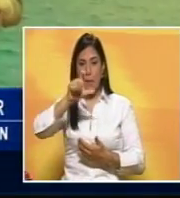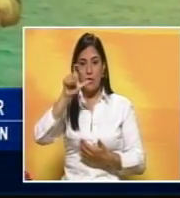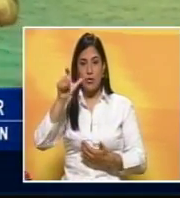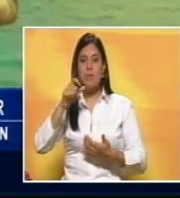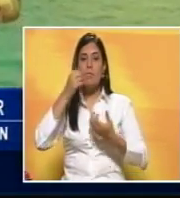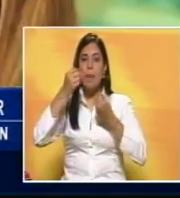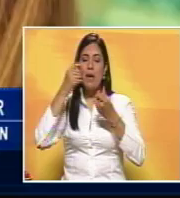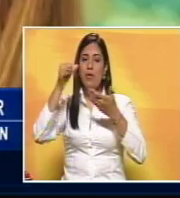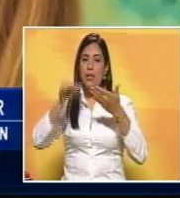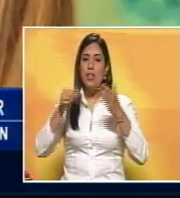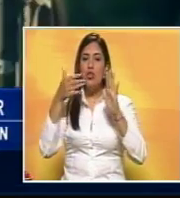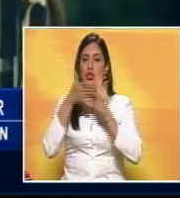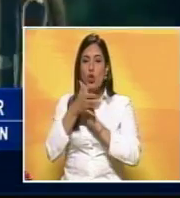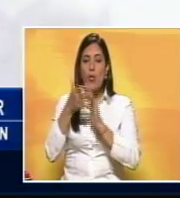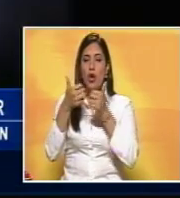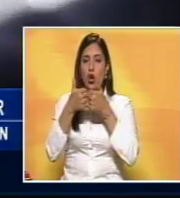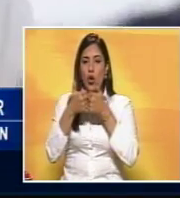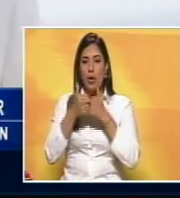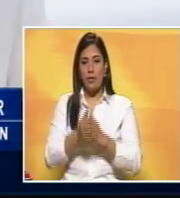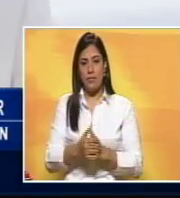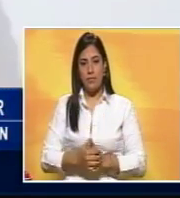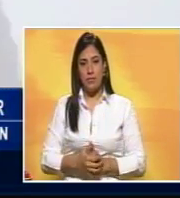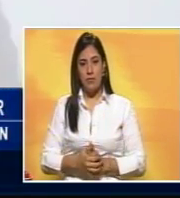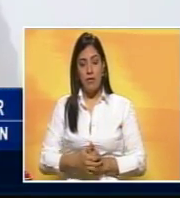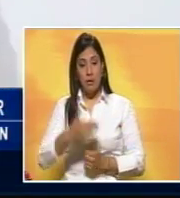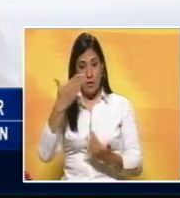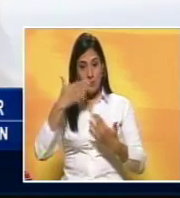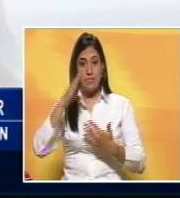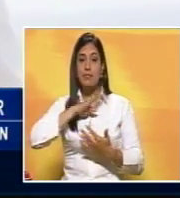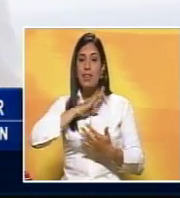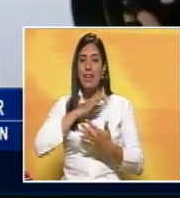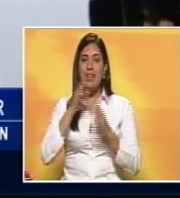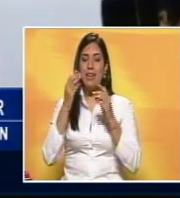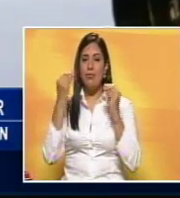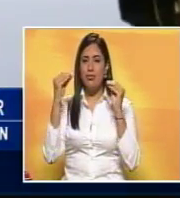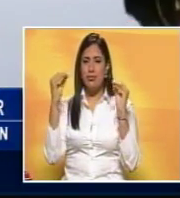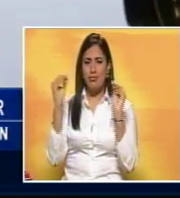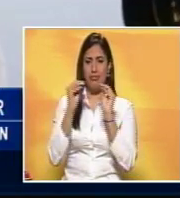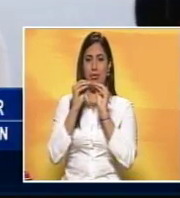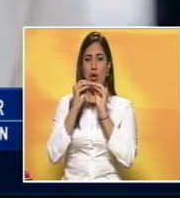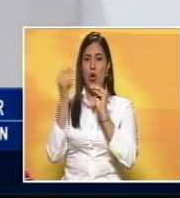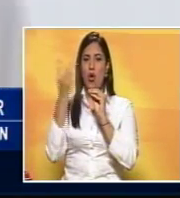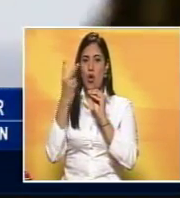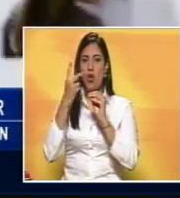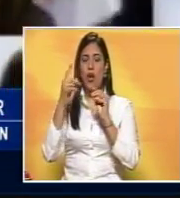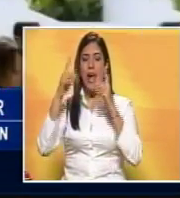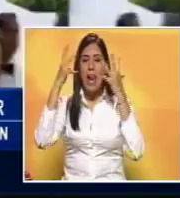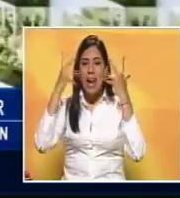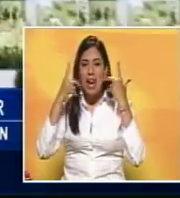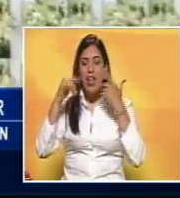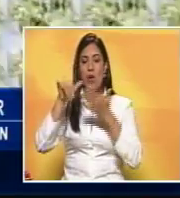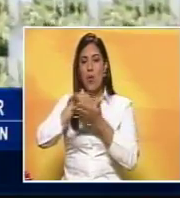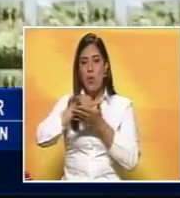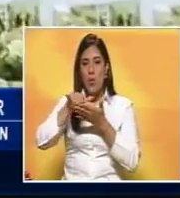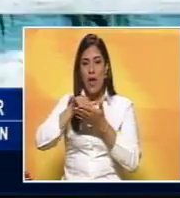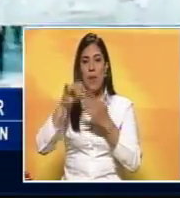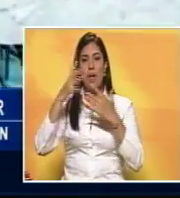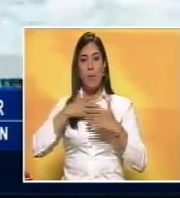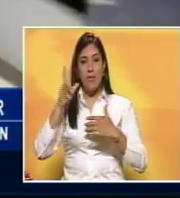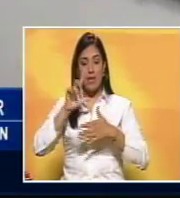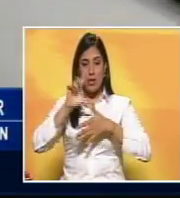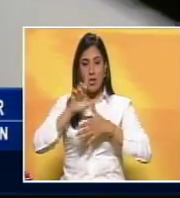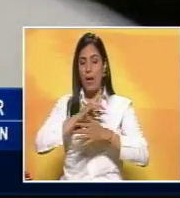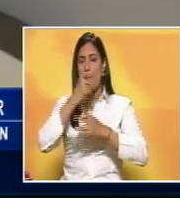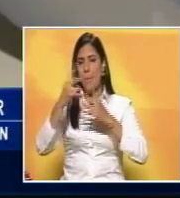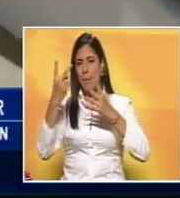y revelaron detalles de su atracción. Alex aseguró que son gemelos, porque ambos son Leo, son de Nueva York, latinos y